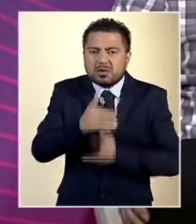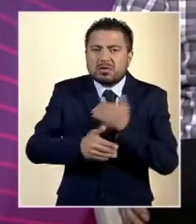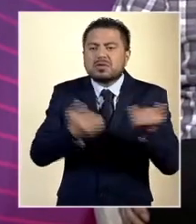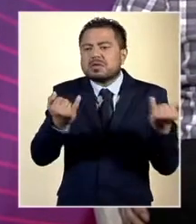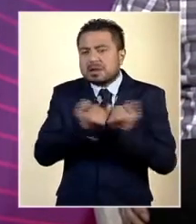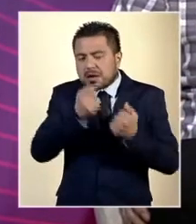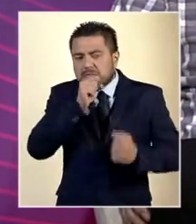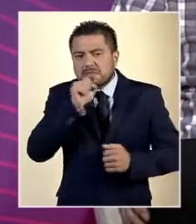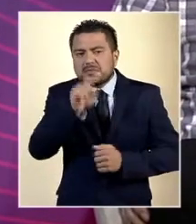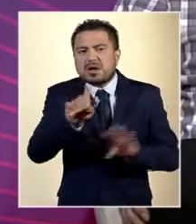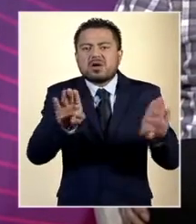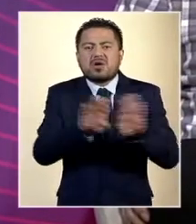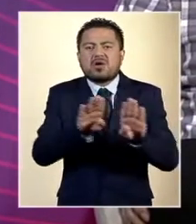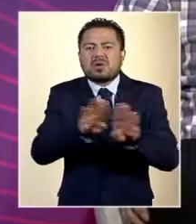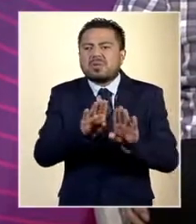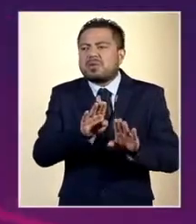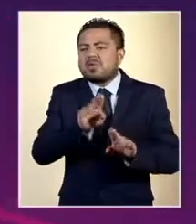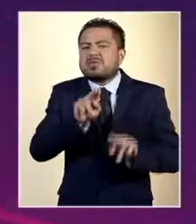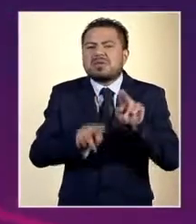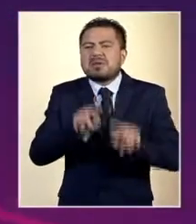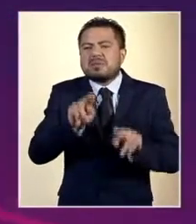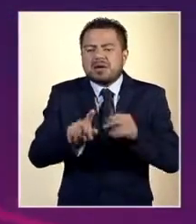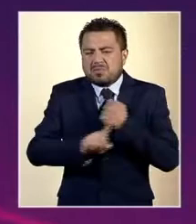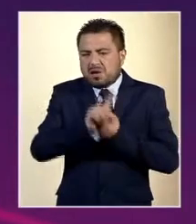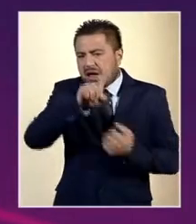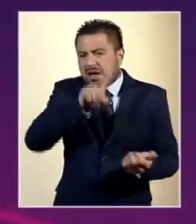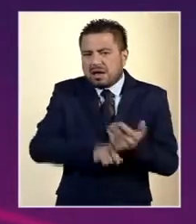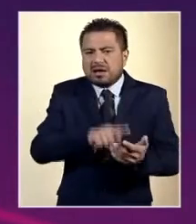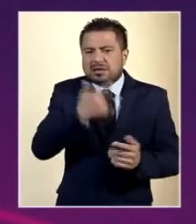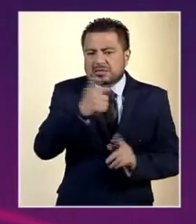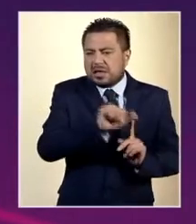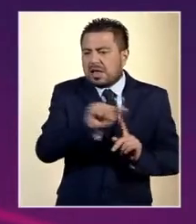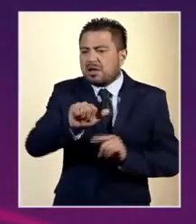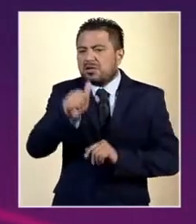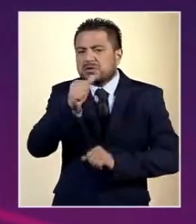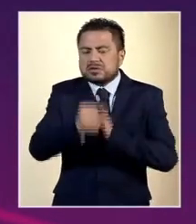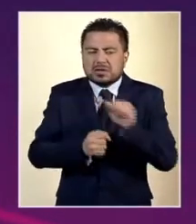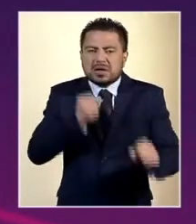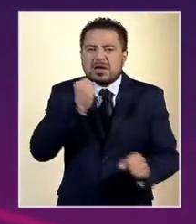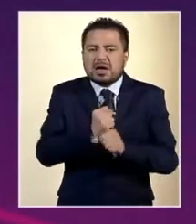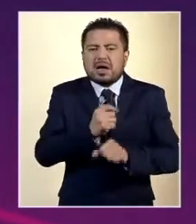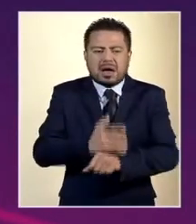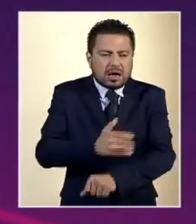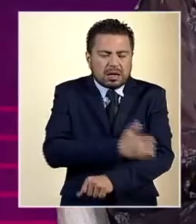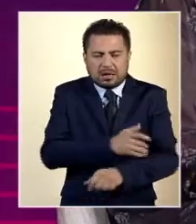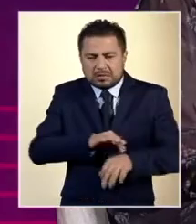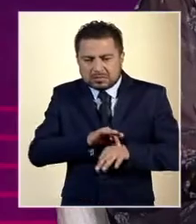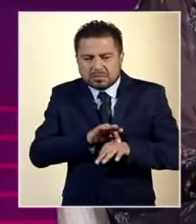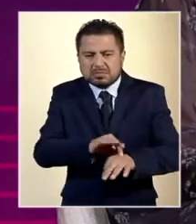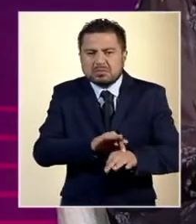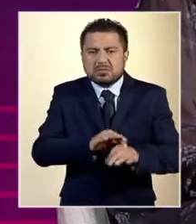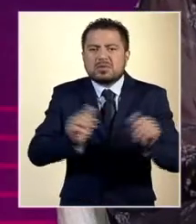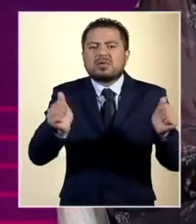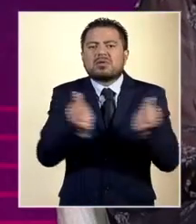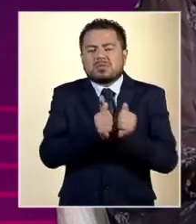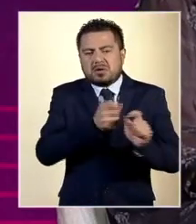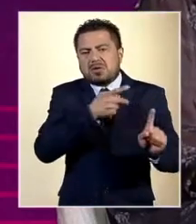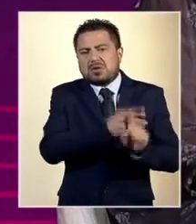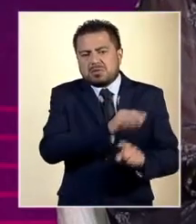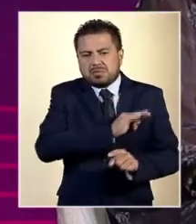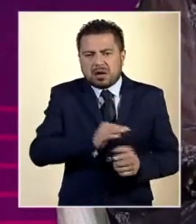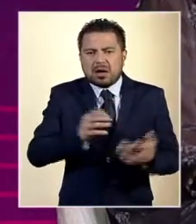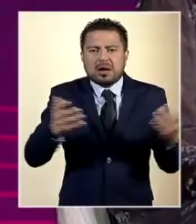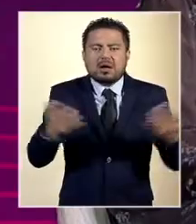como de, pues dependiendo de la problemática de entre 7 a 11 años de acompañamiento, a lo mejor vamos a